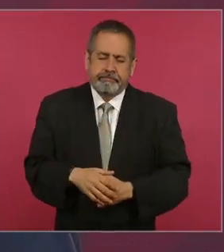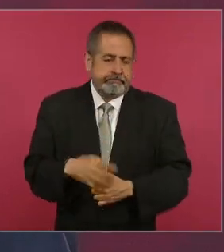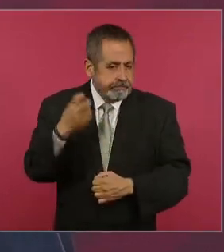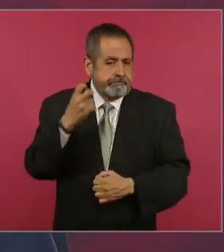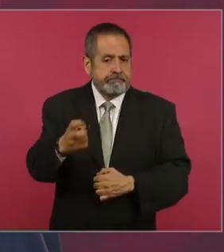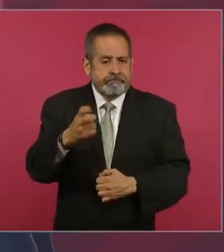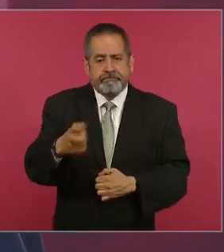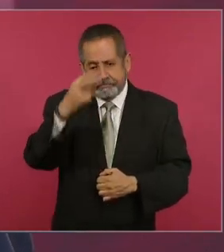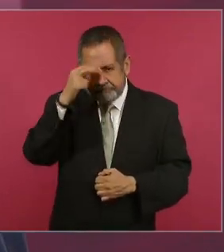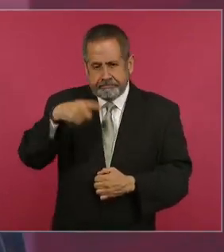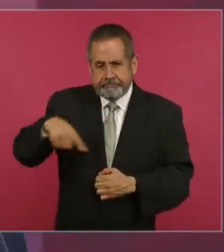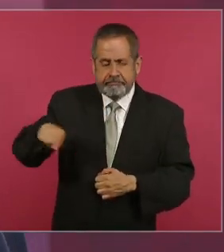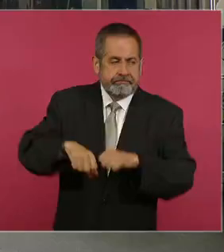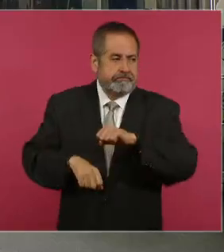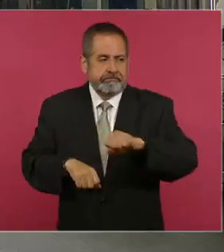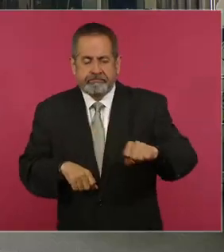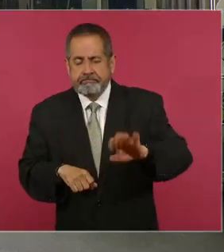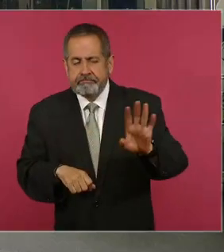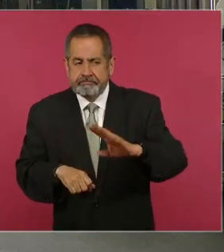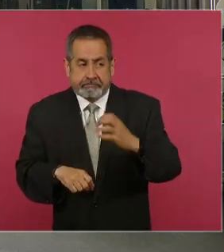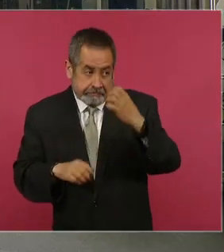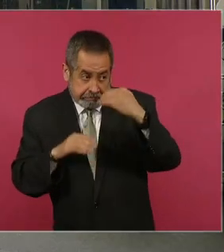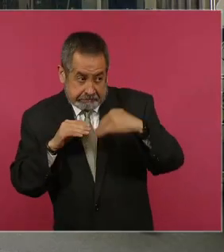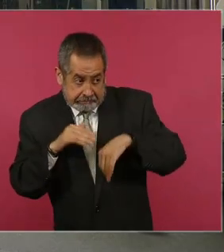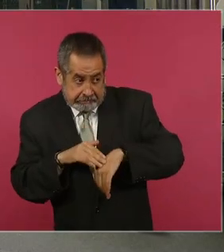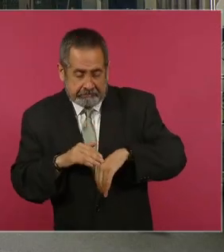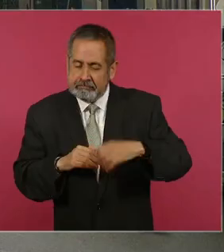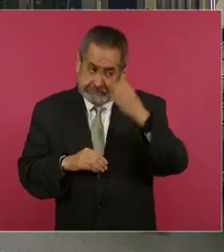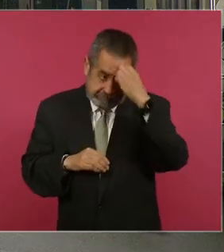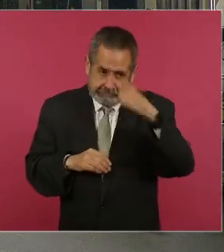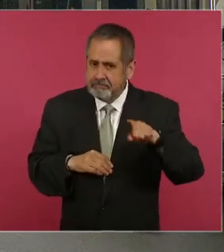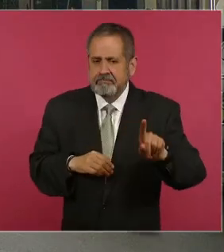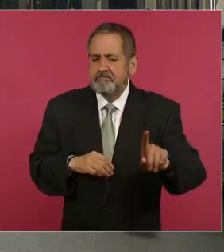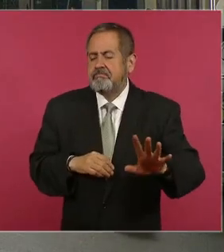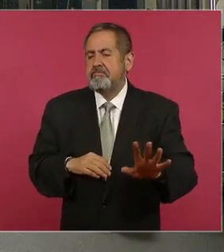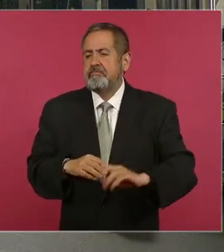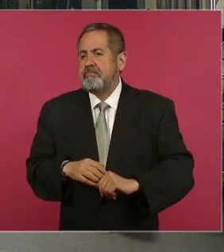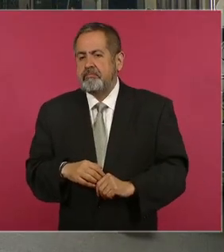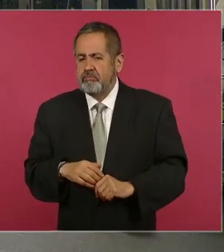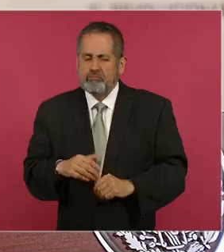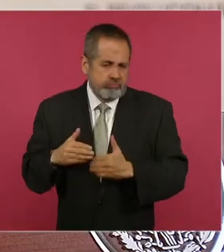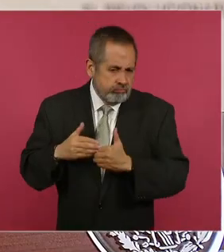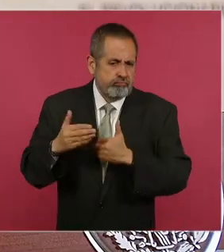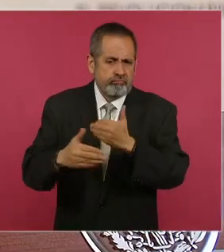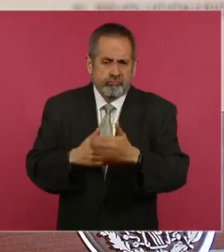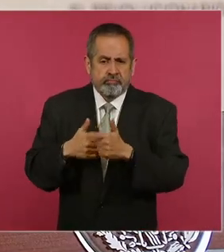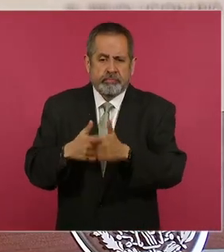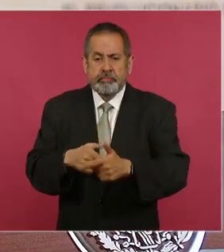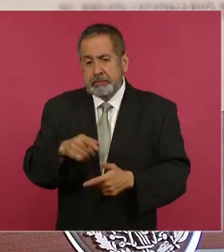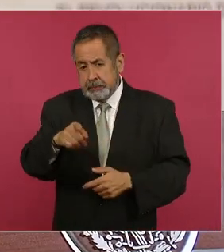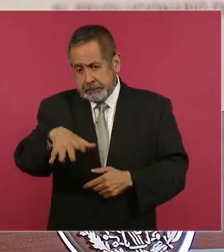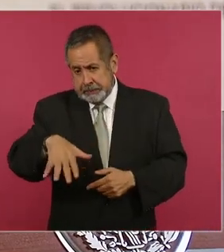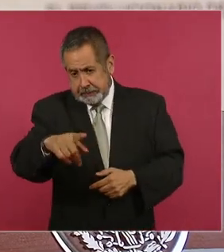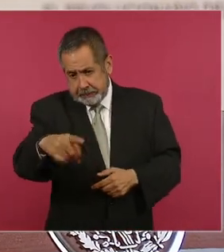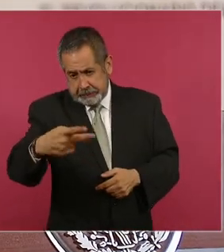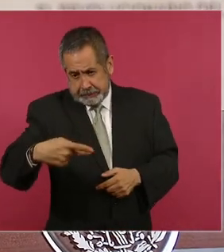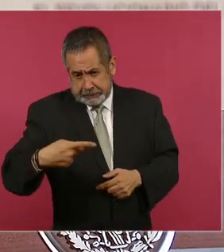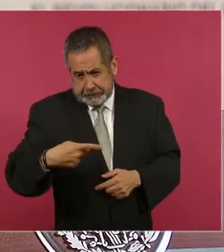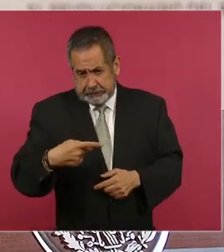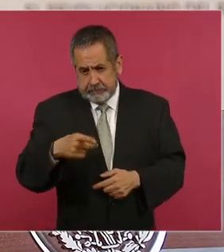Entonces, vamos hacia adelante. Por lo que preguntas